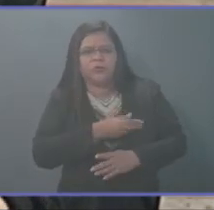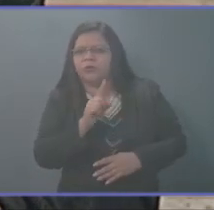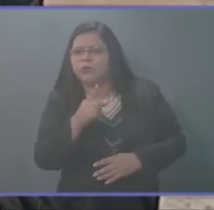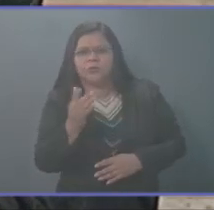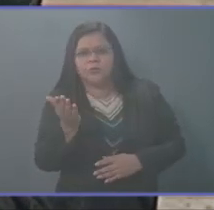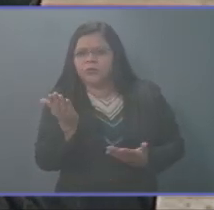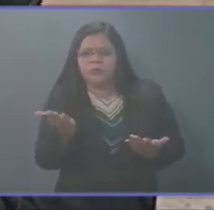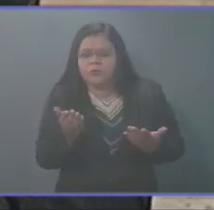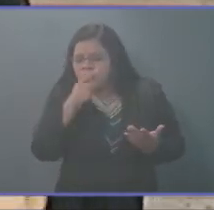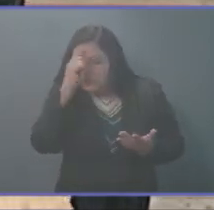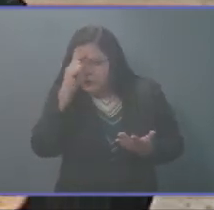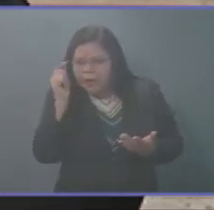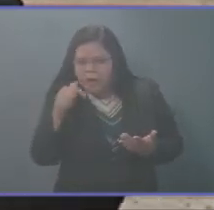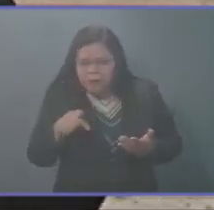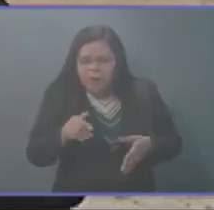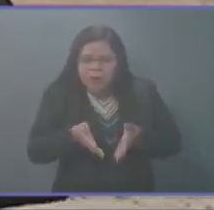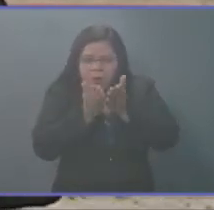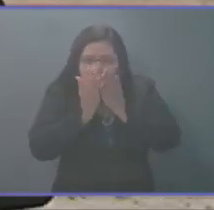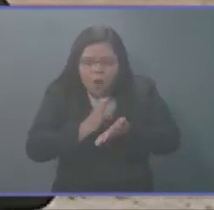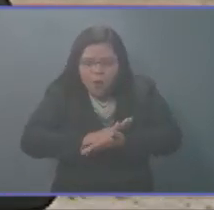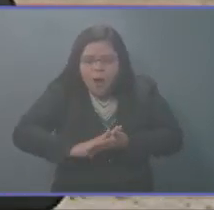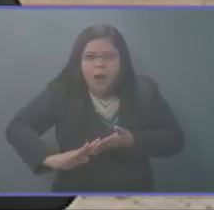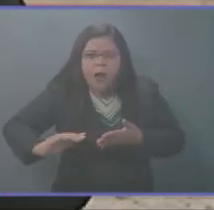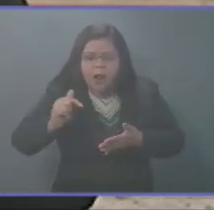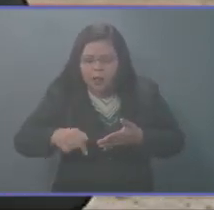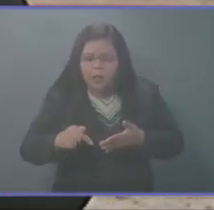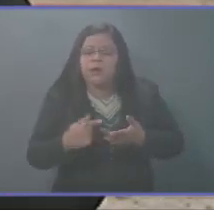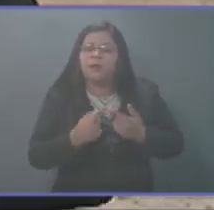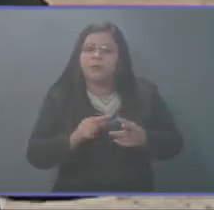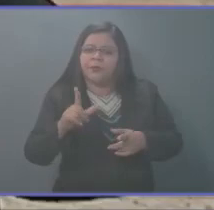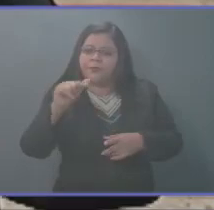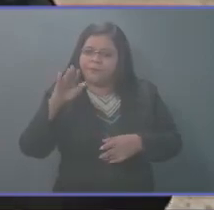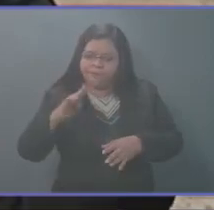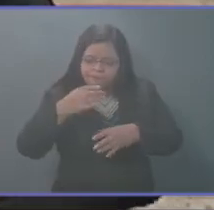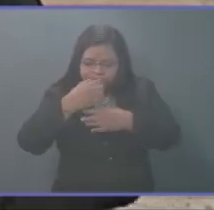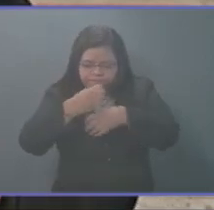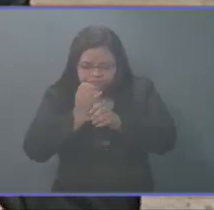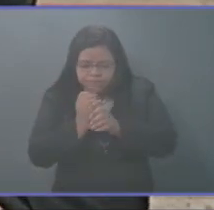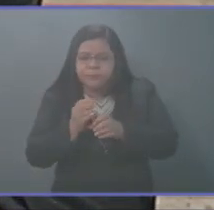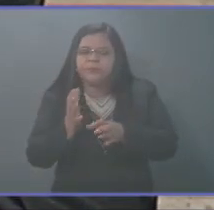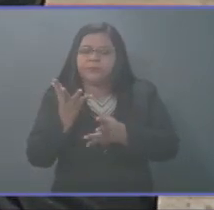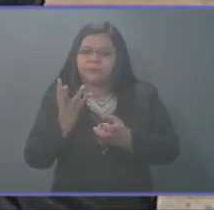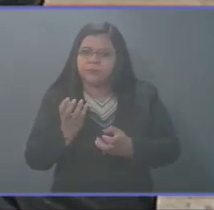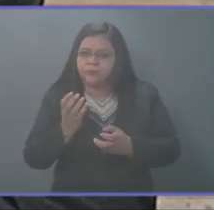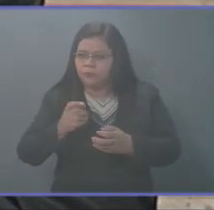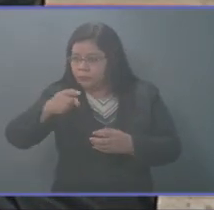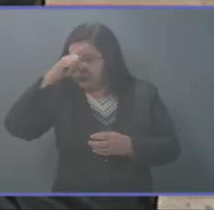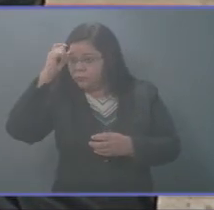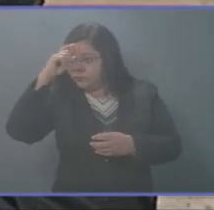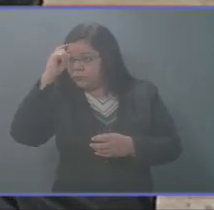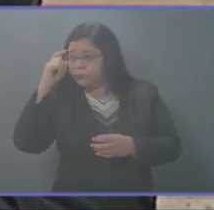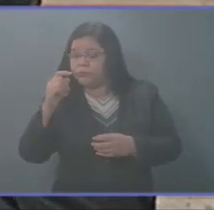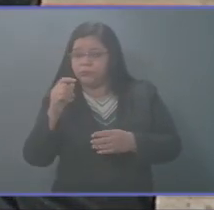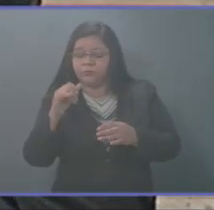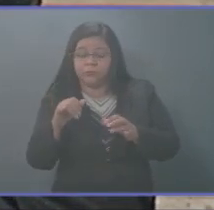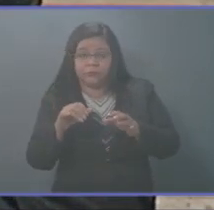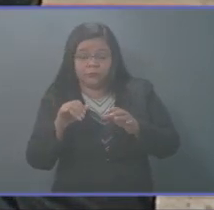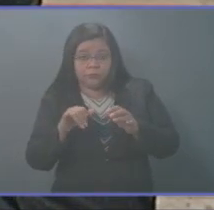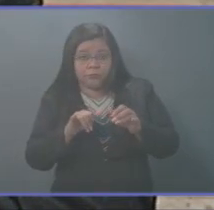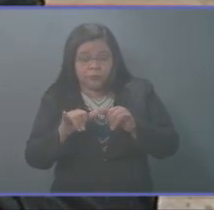no tratadas, porque el laboratorio está hecho para trabajar con